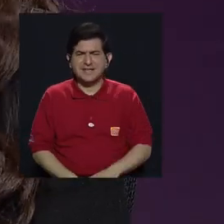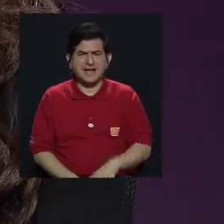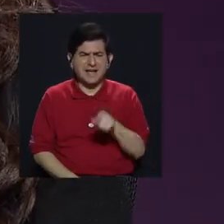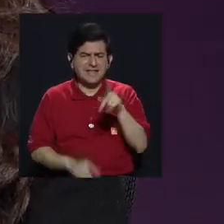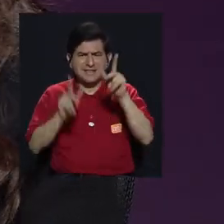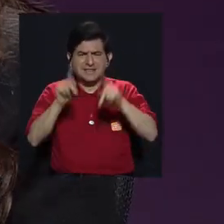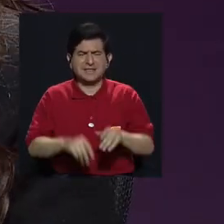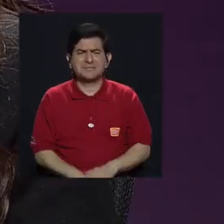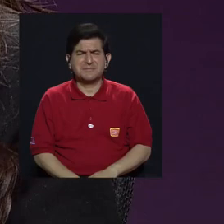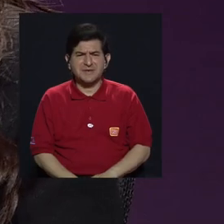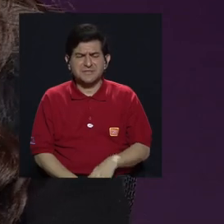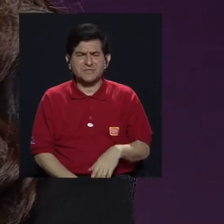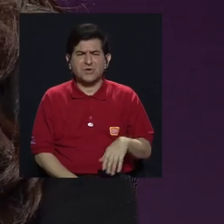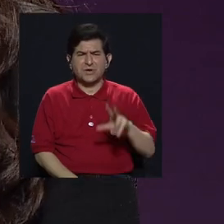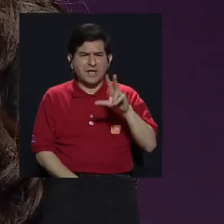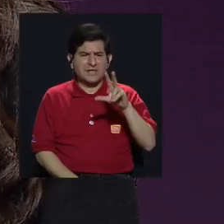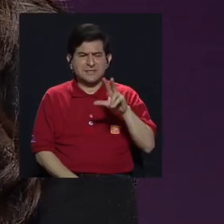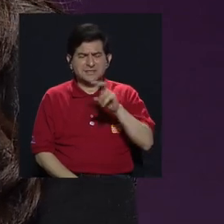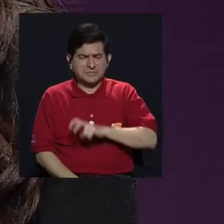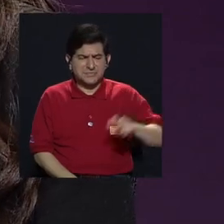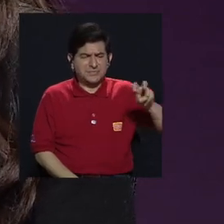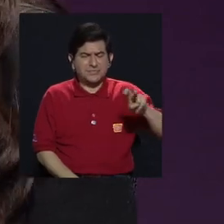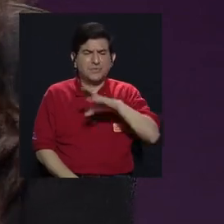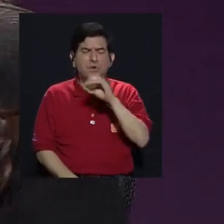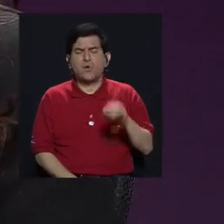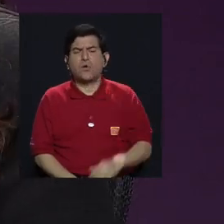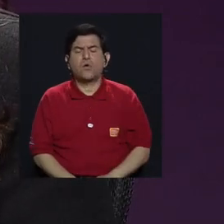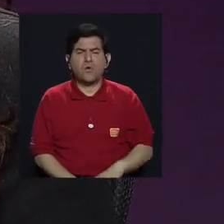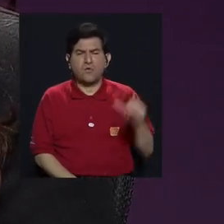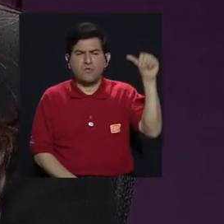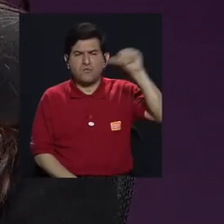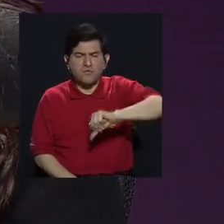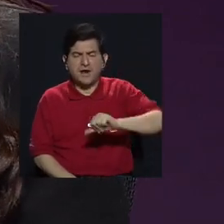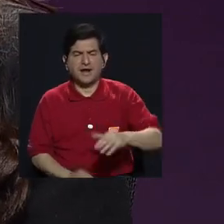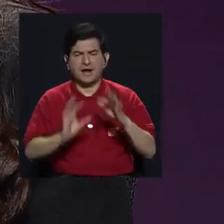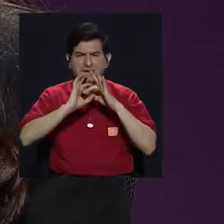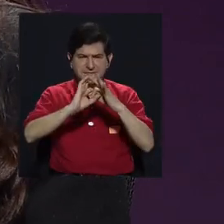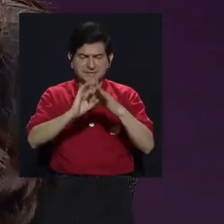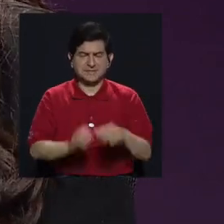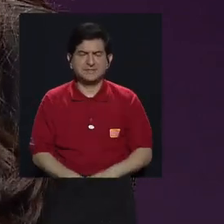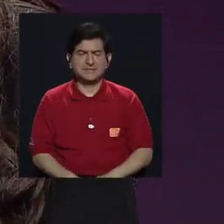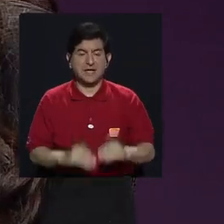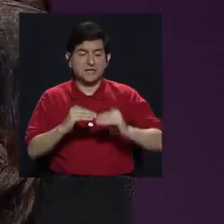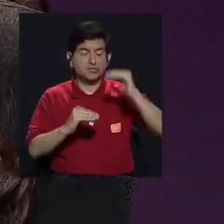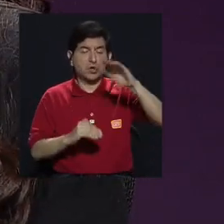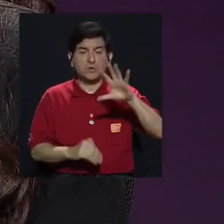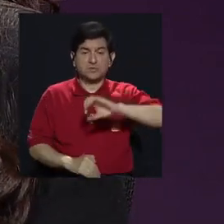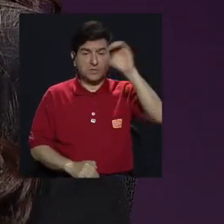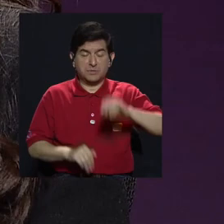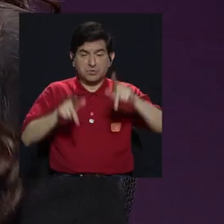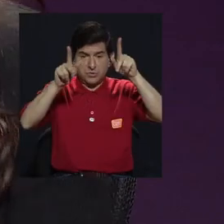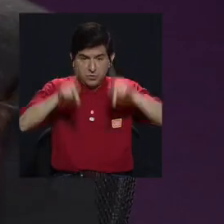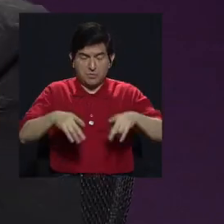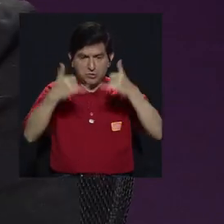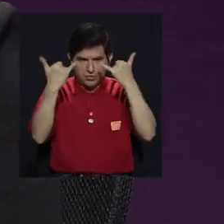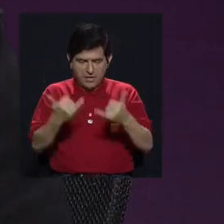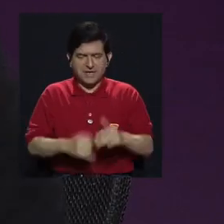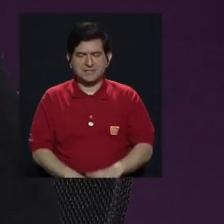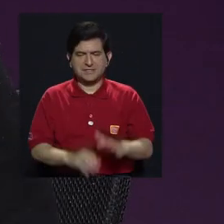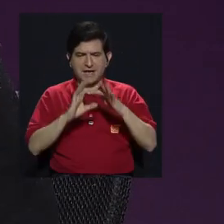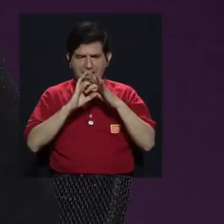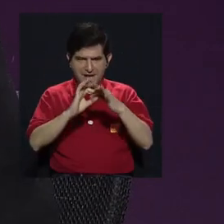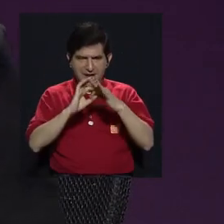es altísimo entre hombres y mujeres. Correcto. O los índices de fracasos en las relaciones. Por ejemplo, más del 50% de las personas, ya en